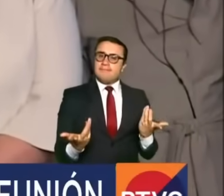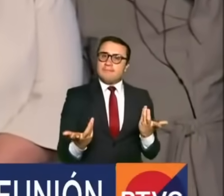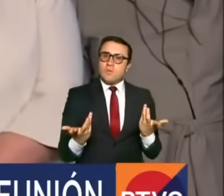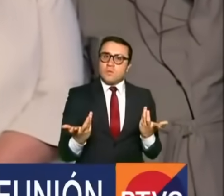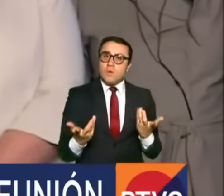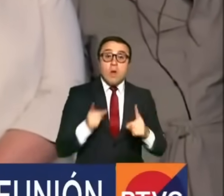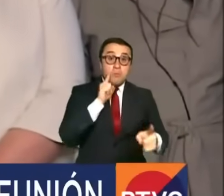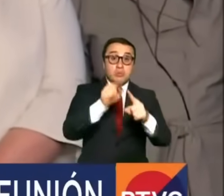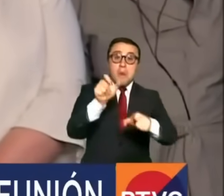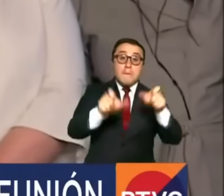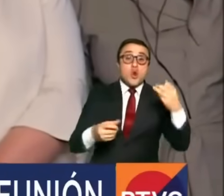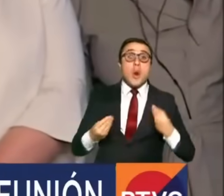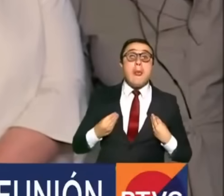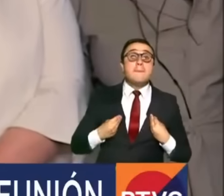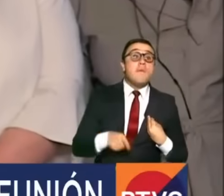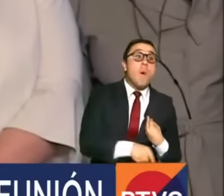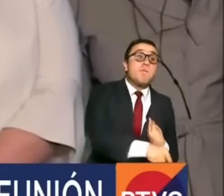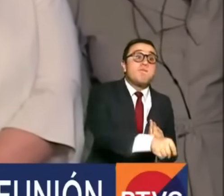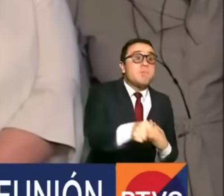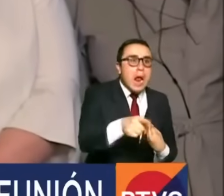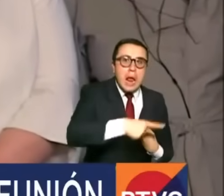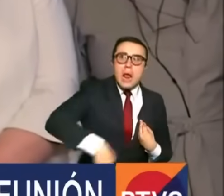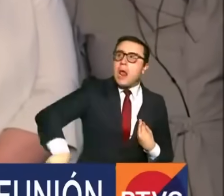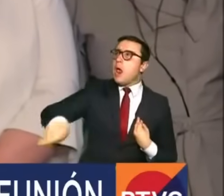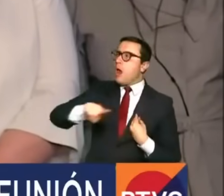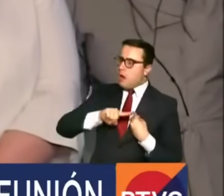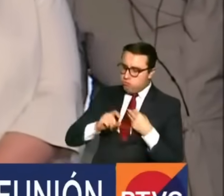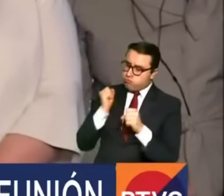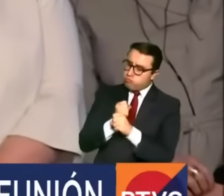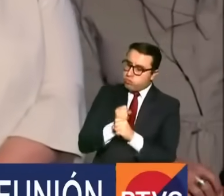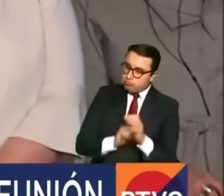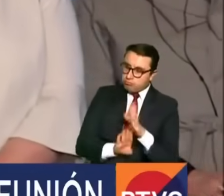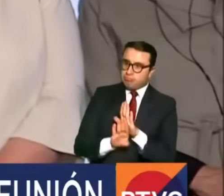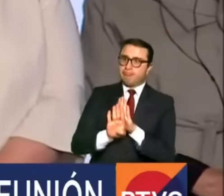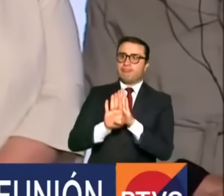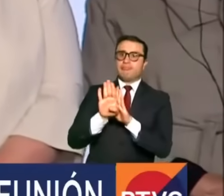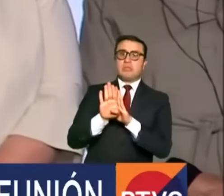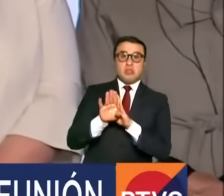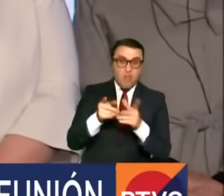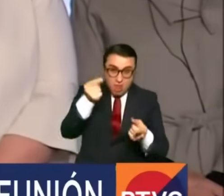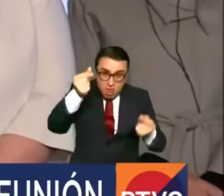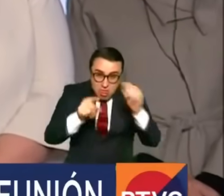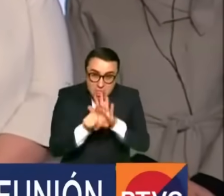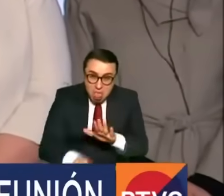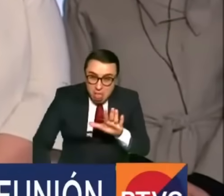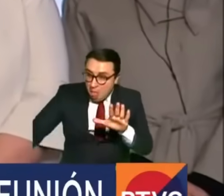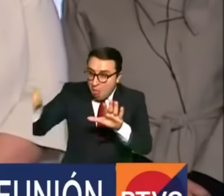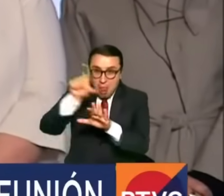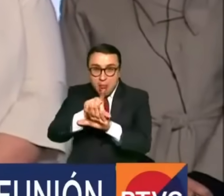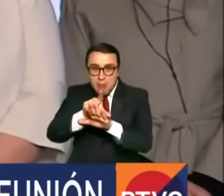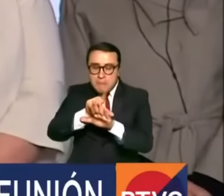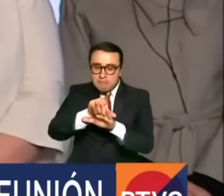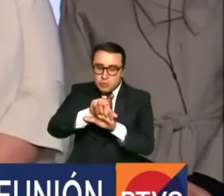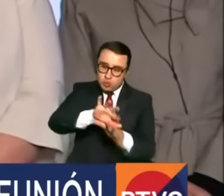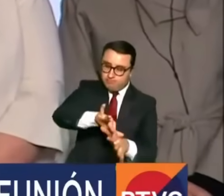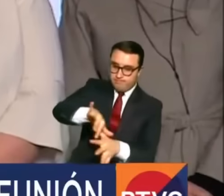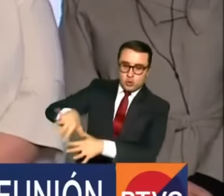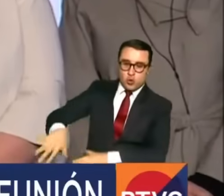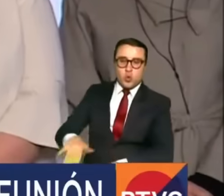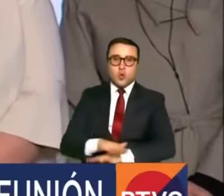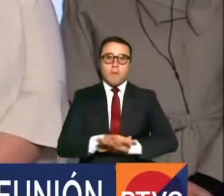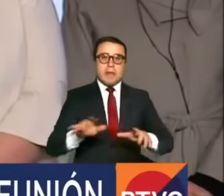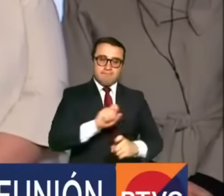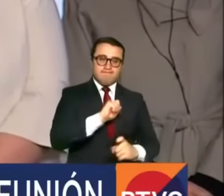de la población permita la salida de la economía ilícita, que eso es lo fundamental,